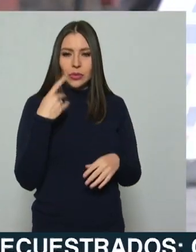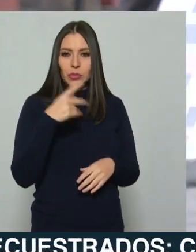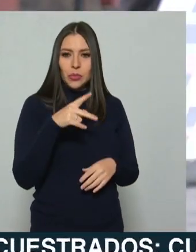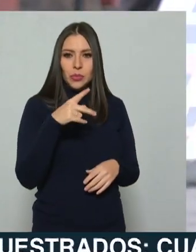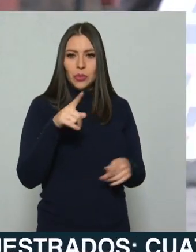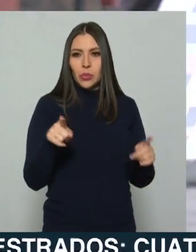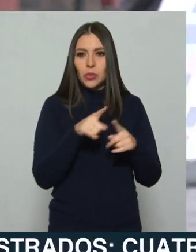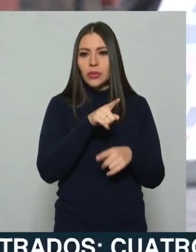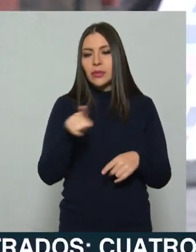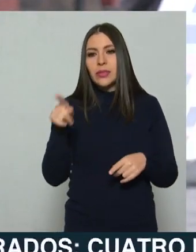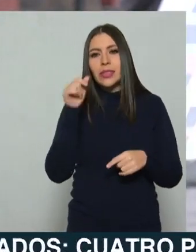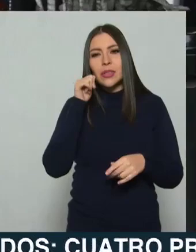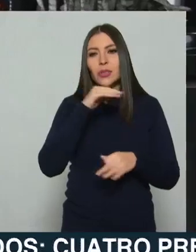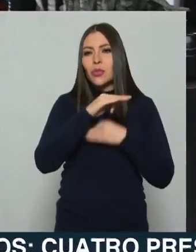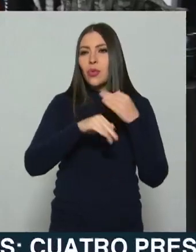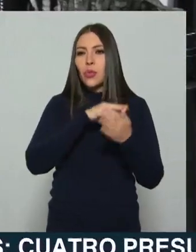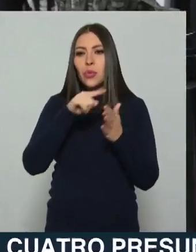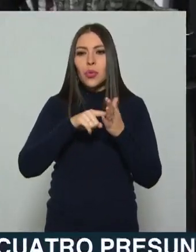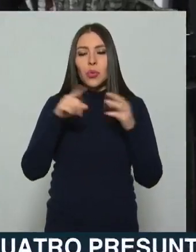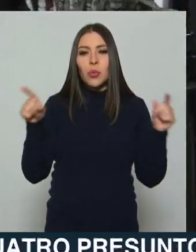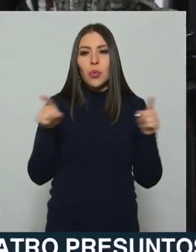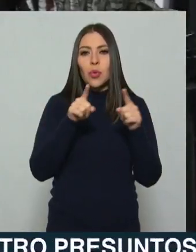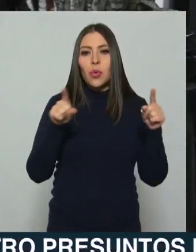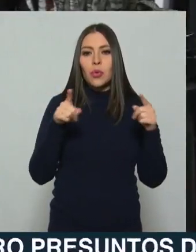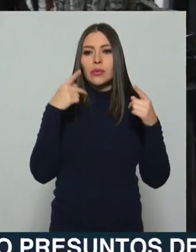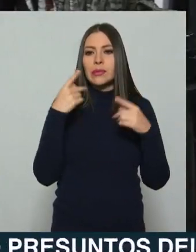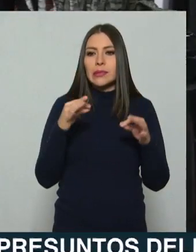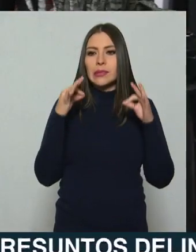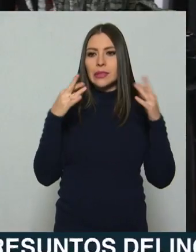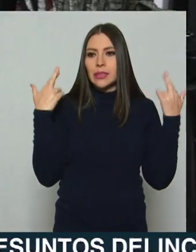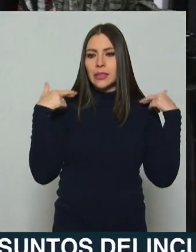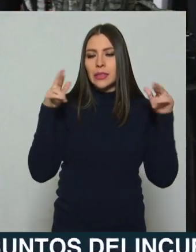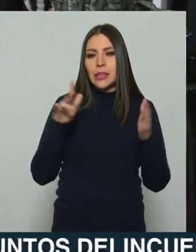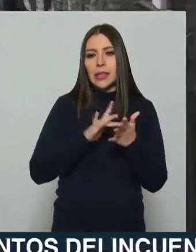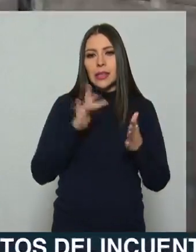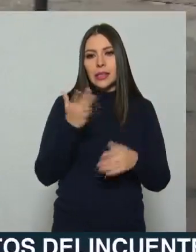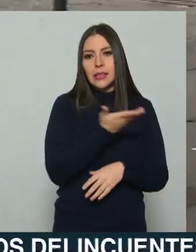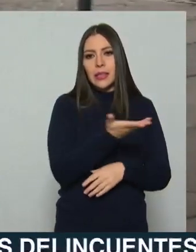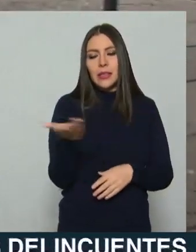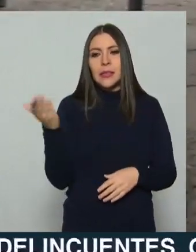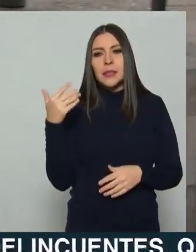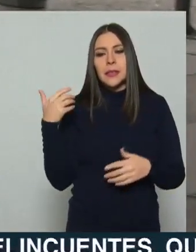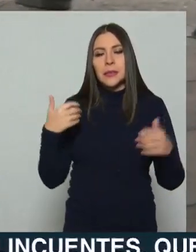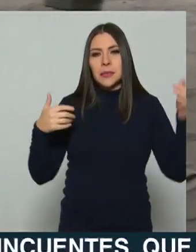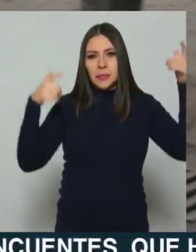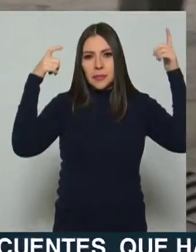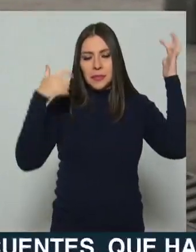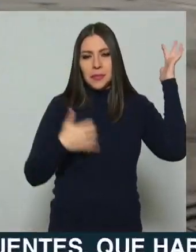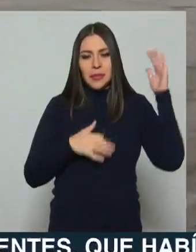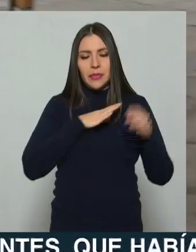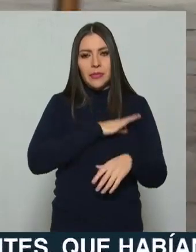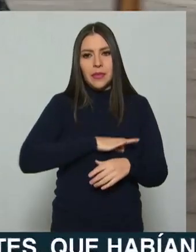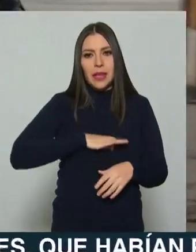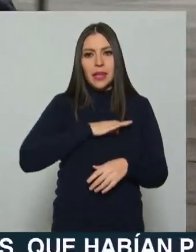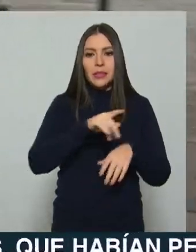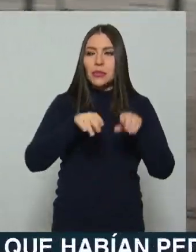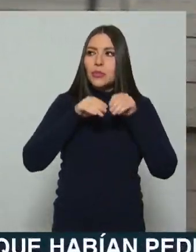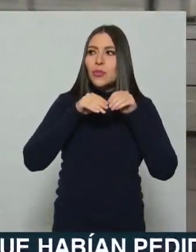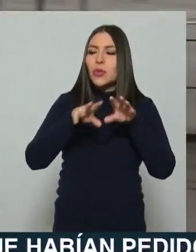eso, felicidades a los mariachis por la difusión de nuestra cultura. Imágenes,